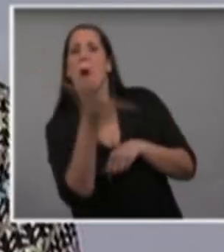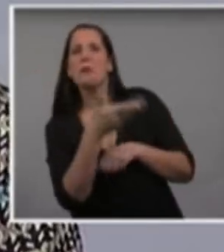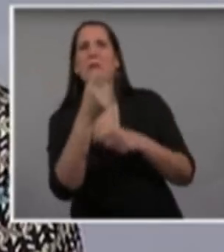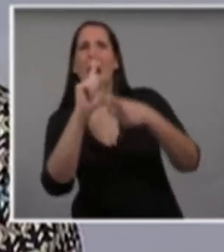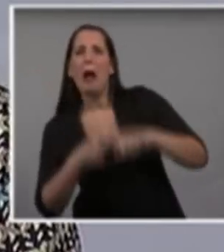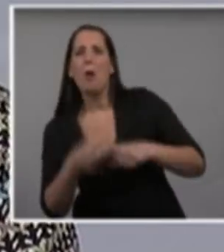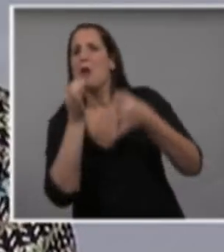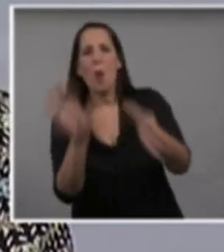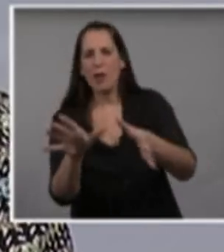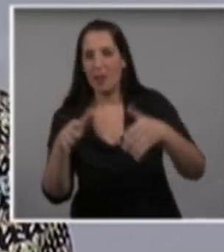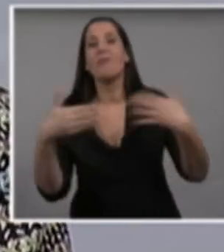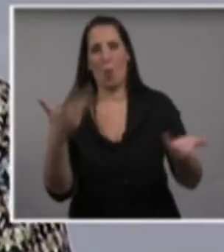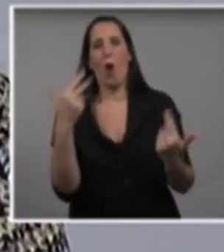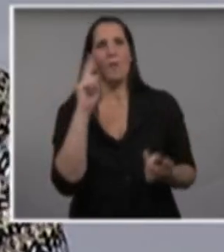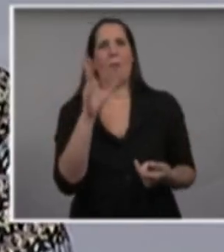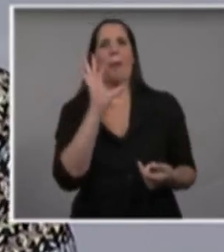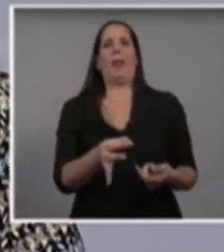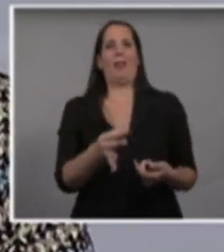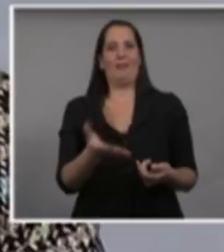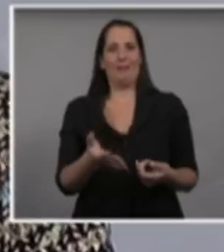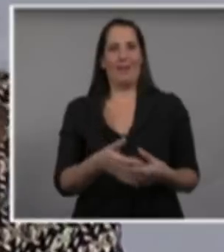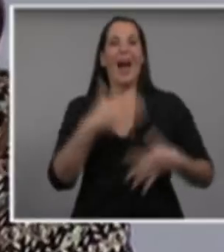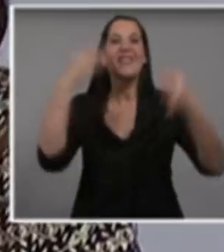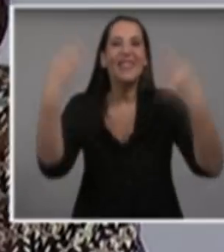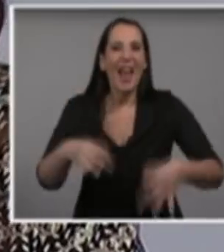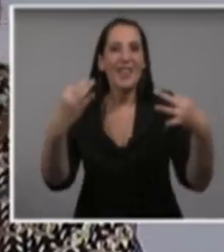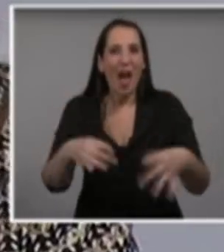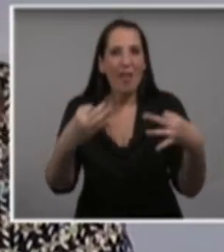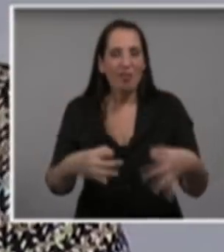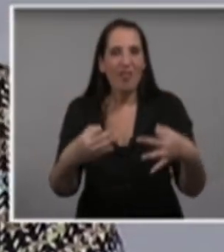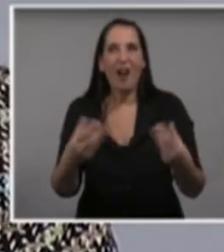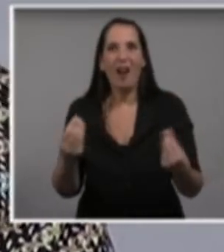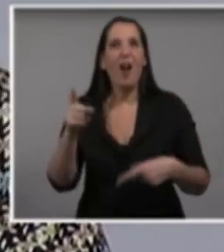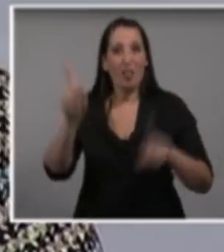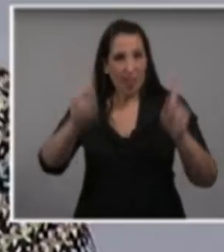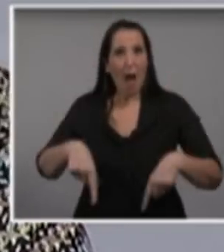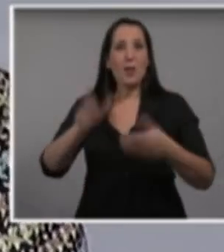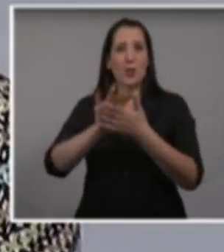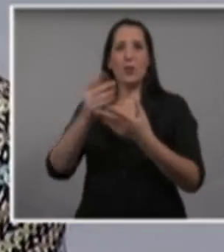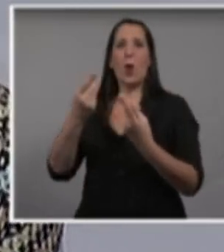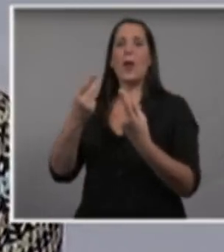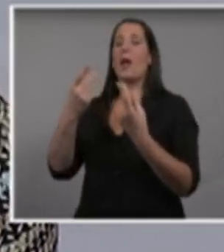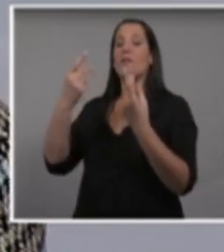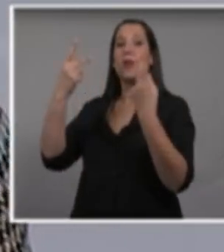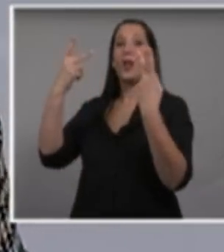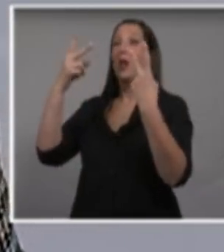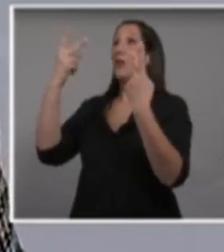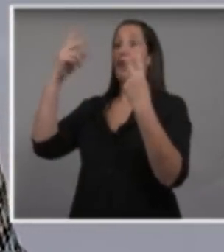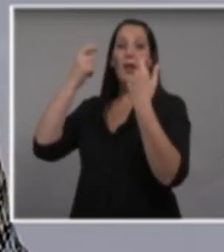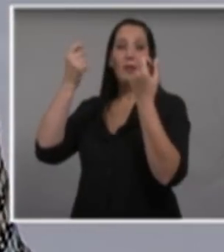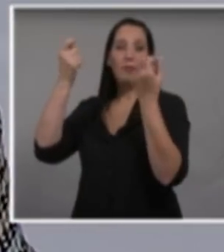Pero esto es la realidad. Ni qué hablar de las exportaciones vitivinícolas. Hoy el